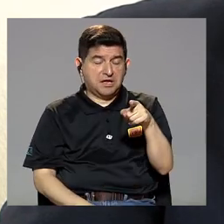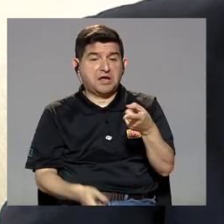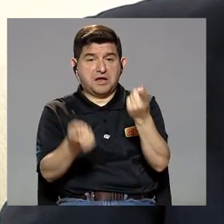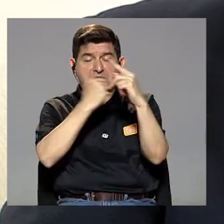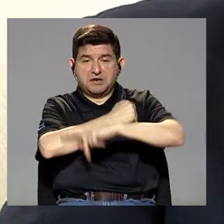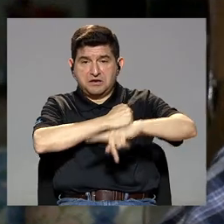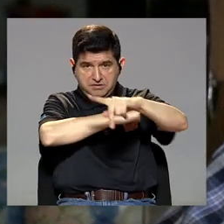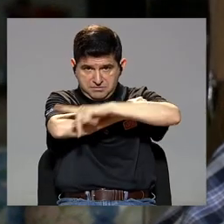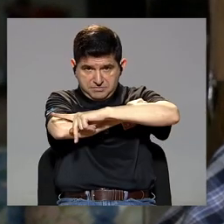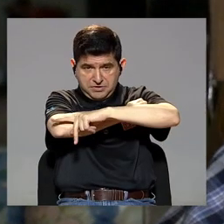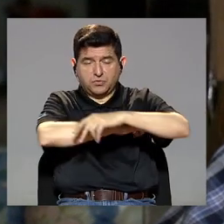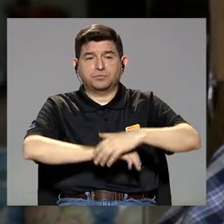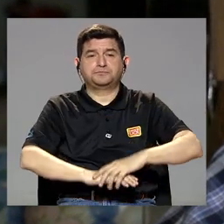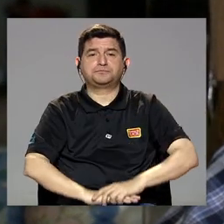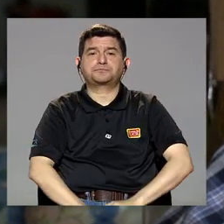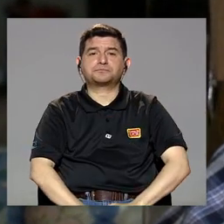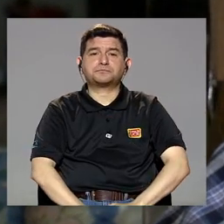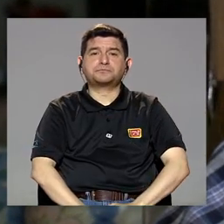entonces